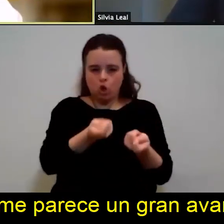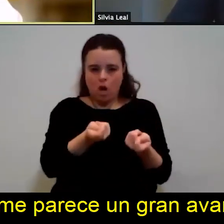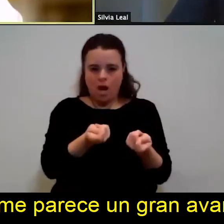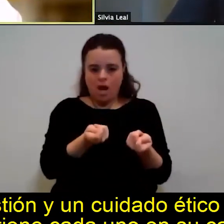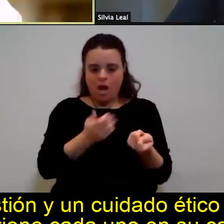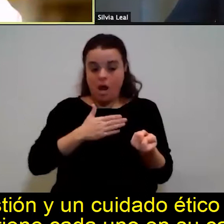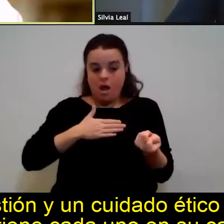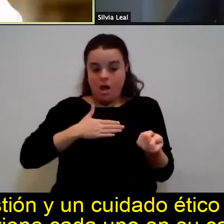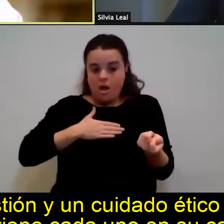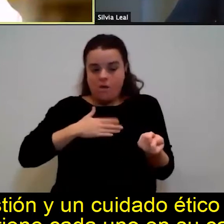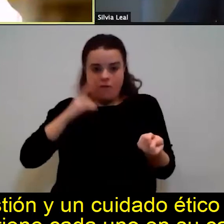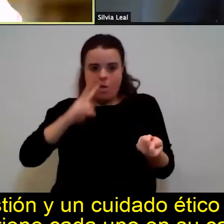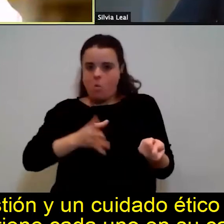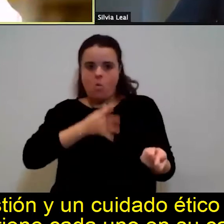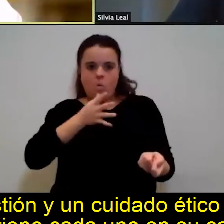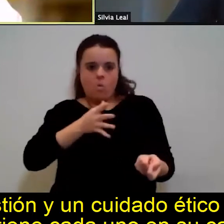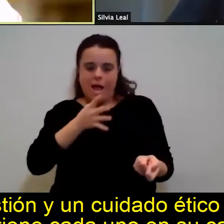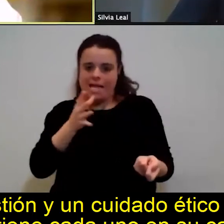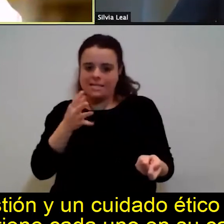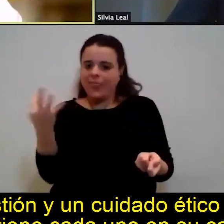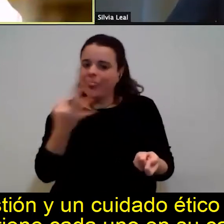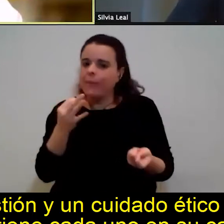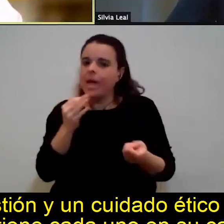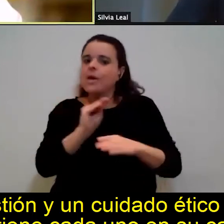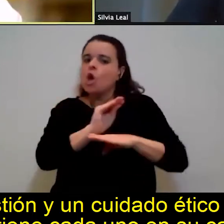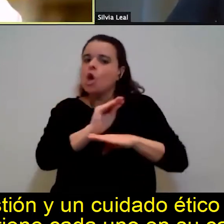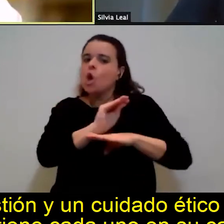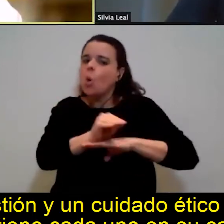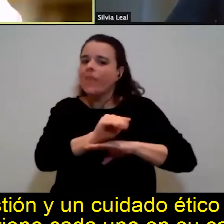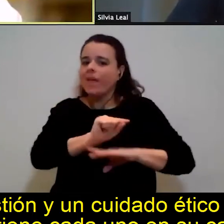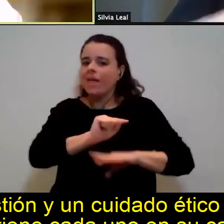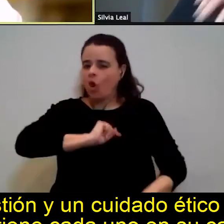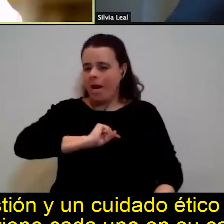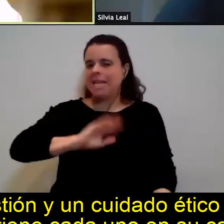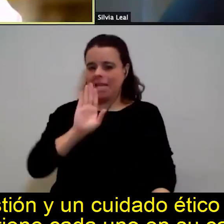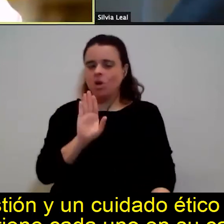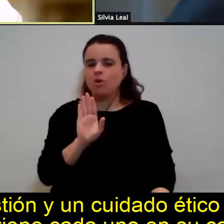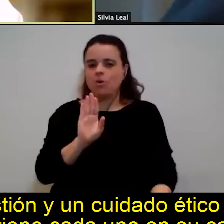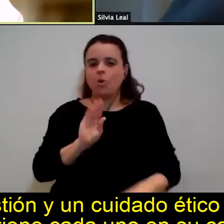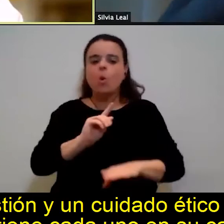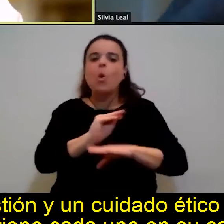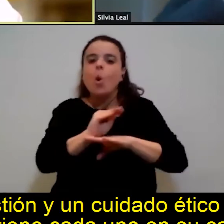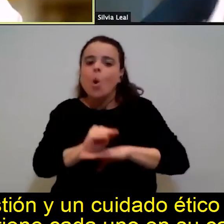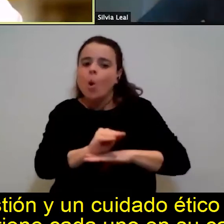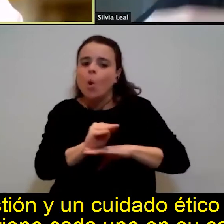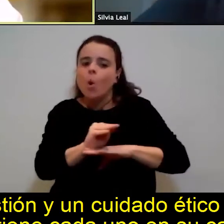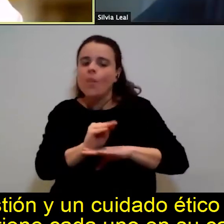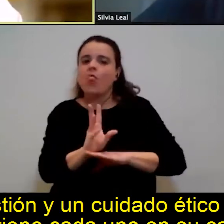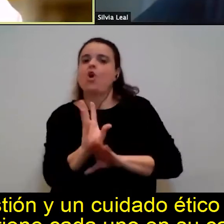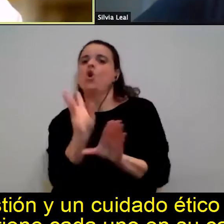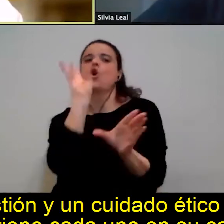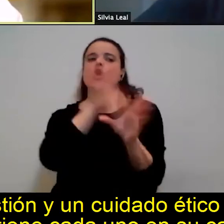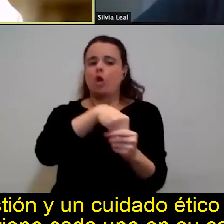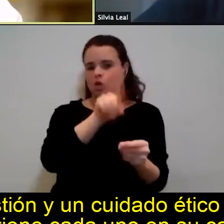tener una cuestión y un cuidado ético, un cuidado de no intromisión en las ideas de lo que tiene cada uno en su